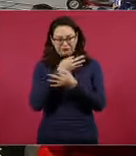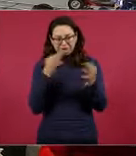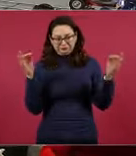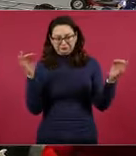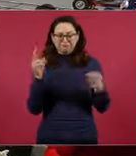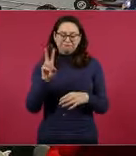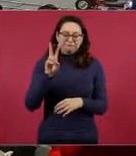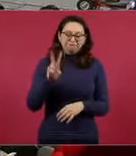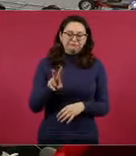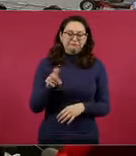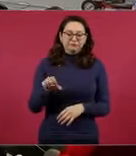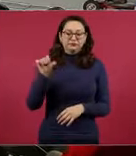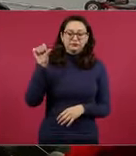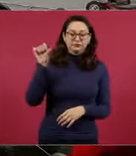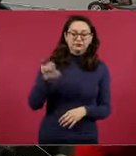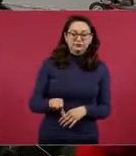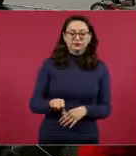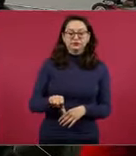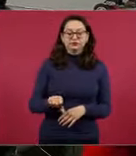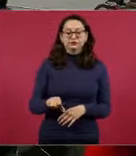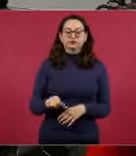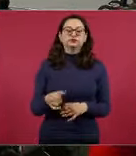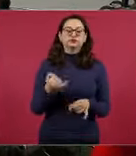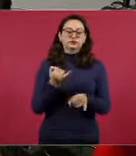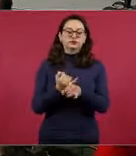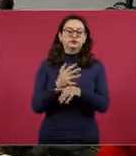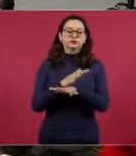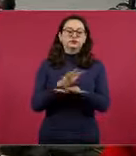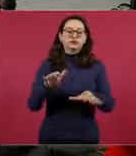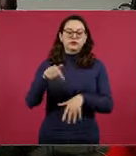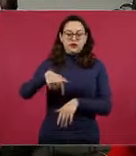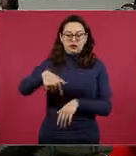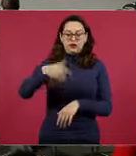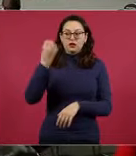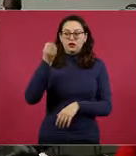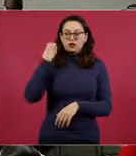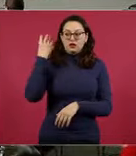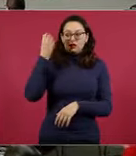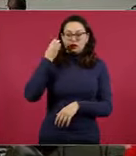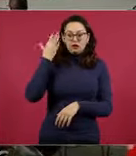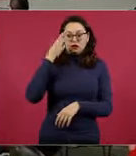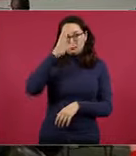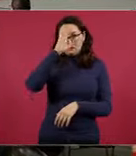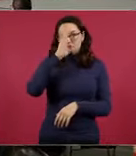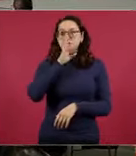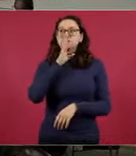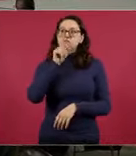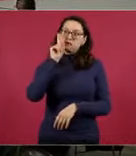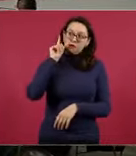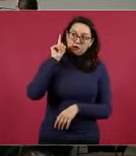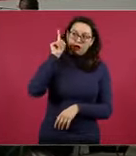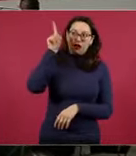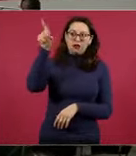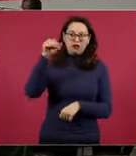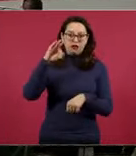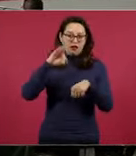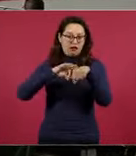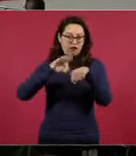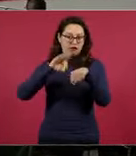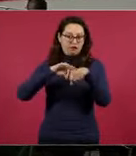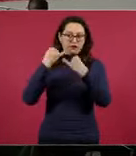este importante lugar como al mediodía en el que vamos a tratar como parte